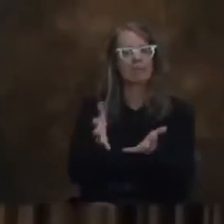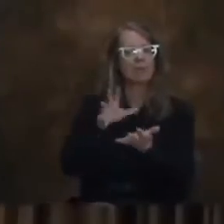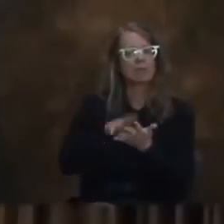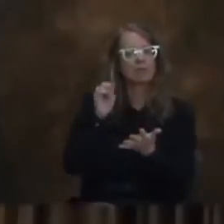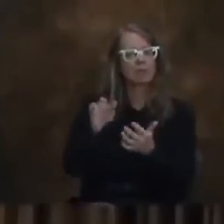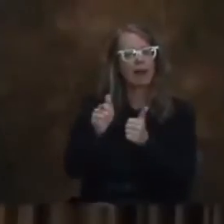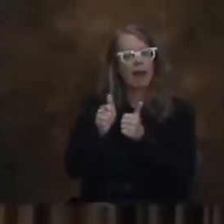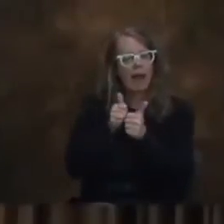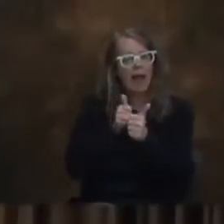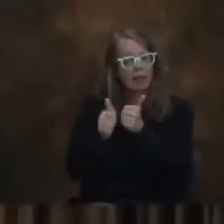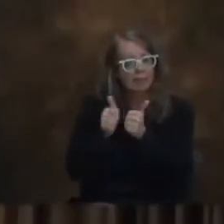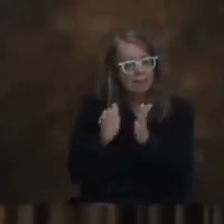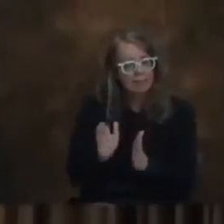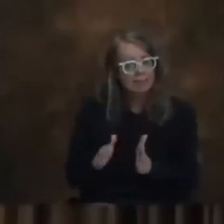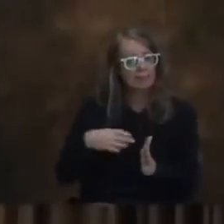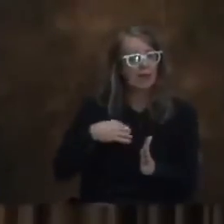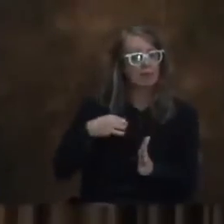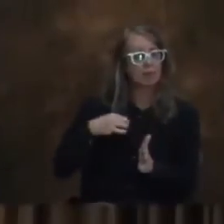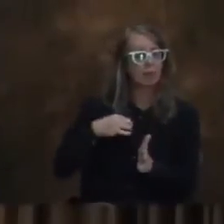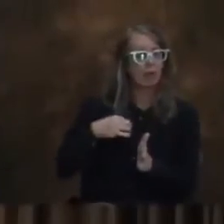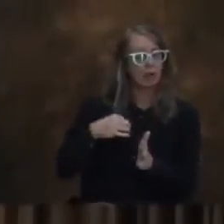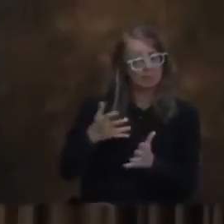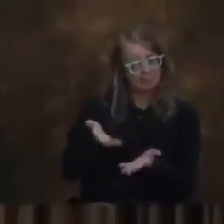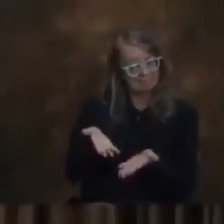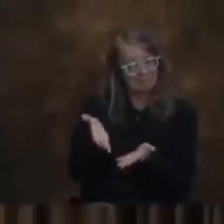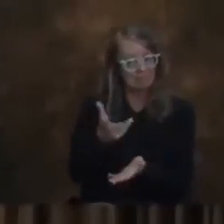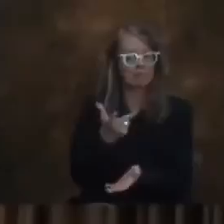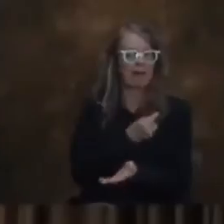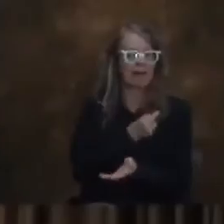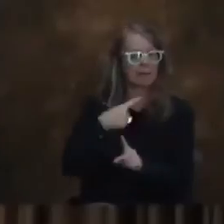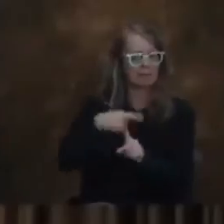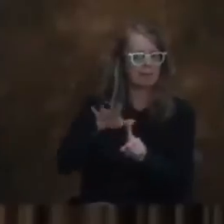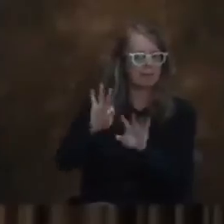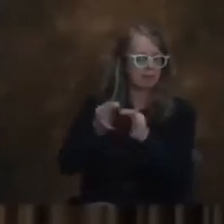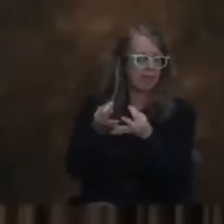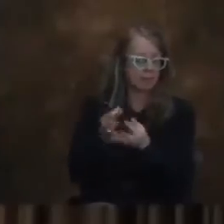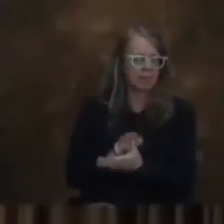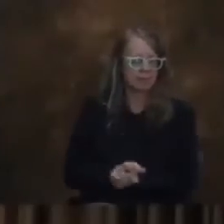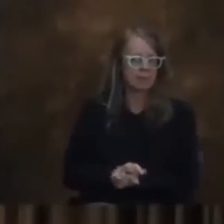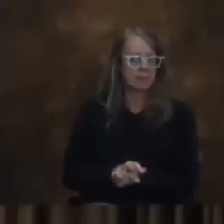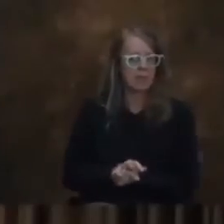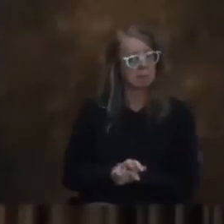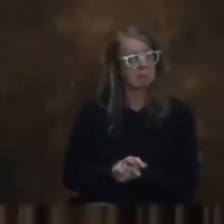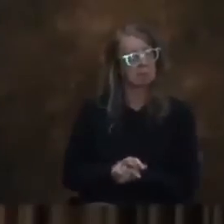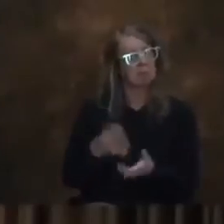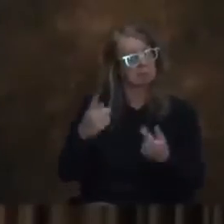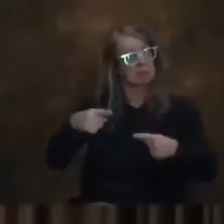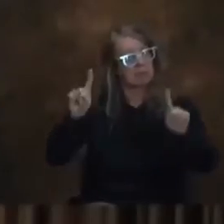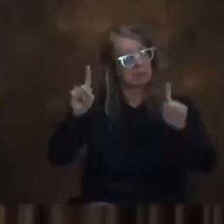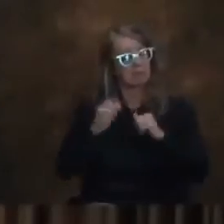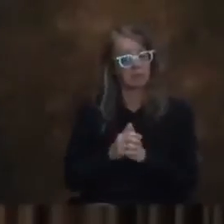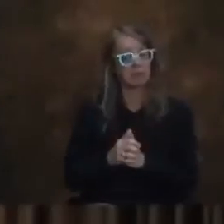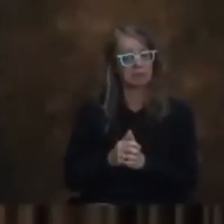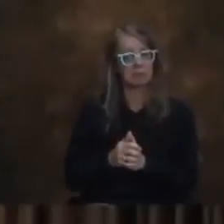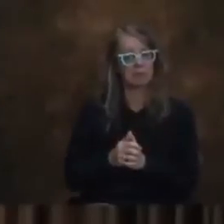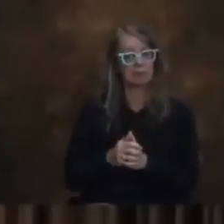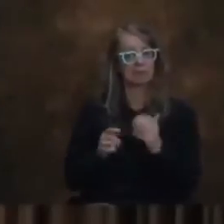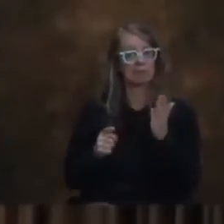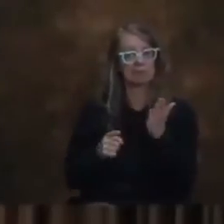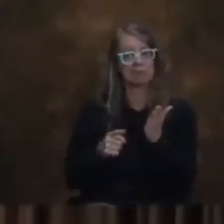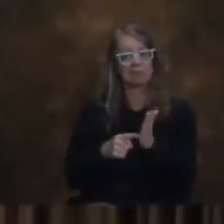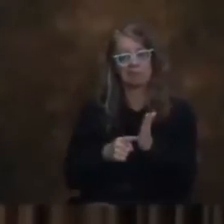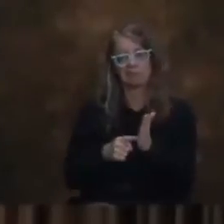atletas elegibles recibir las vacunas y también las familias y tuvimos éxito fueron los que